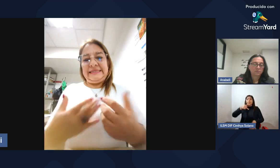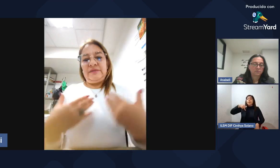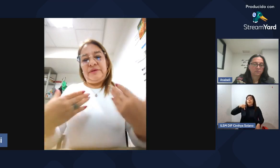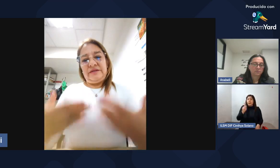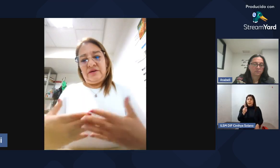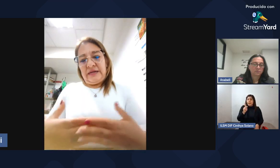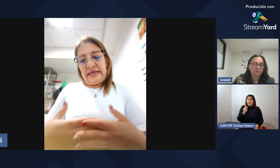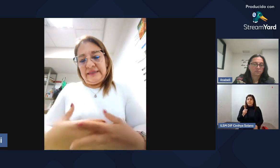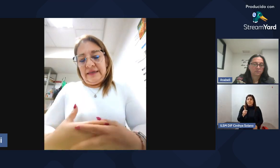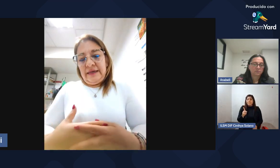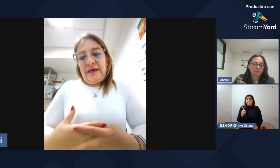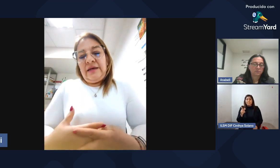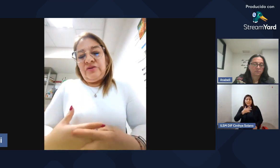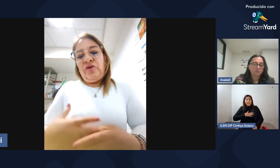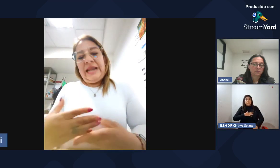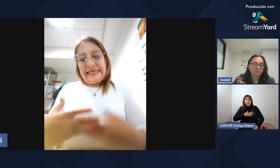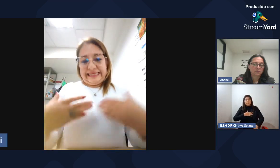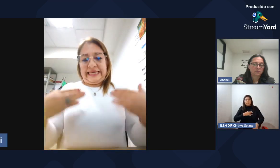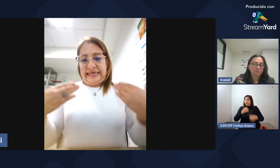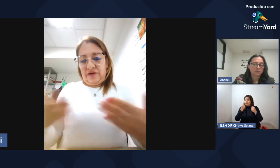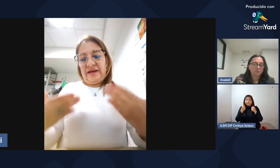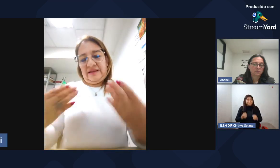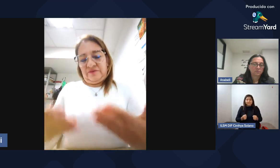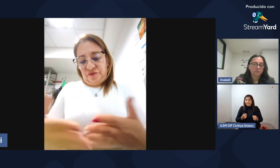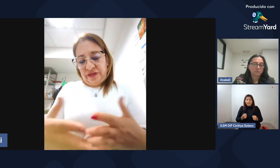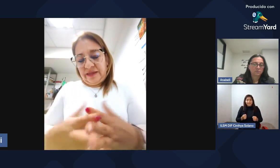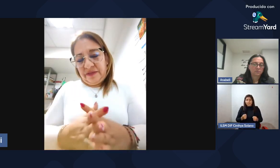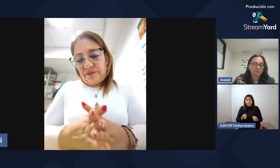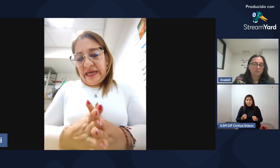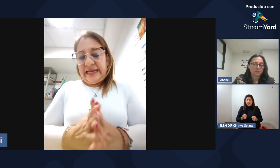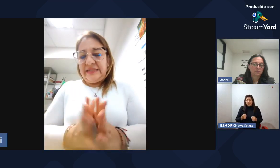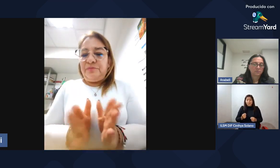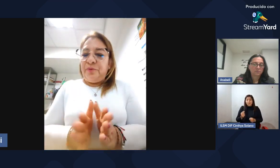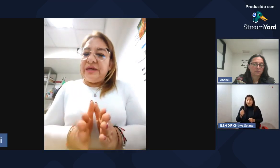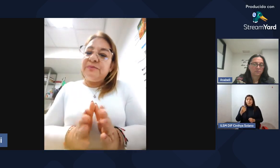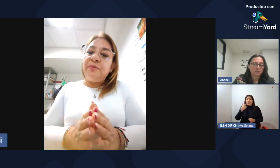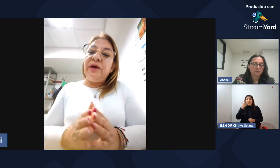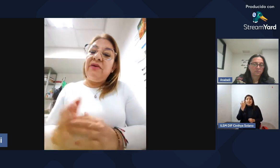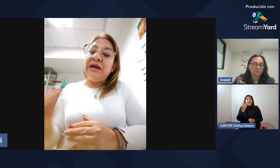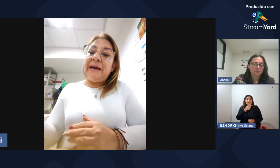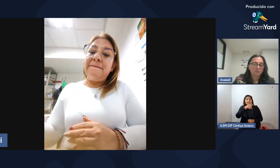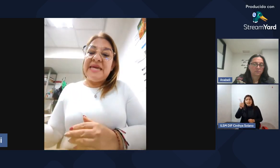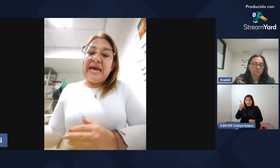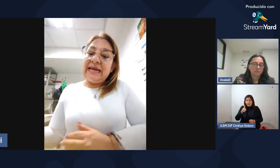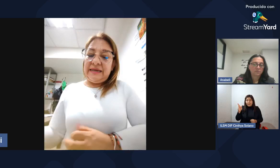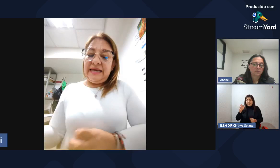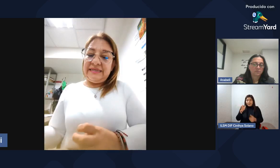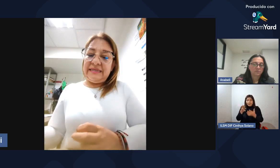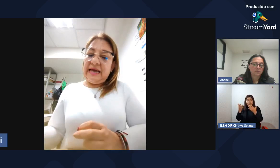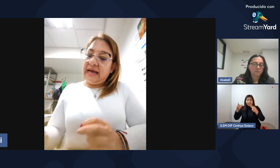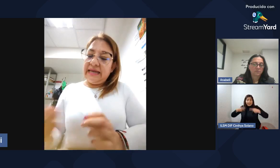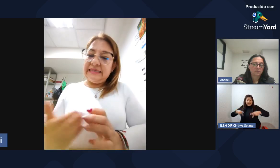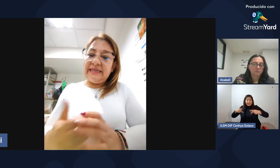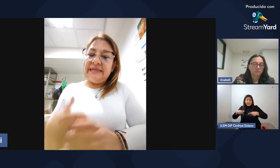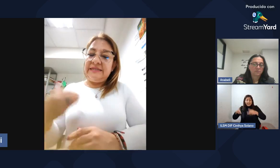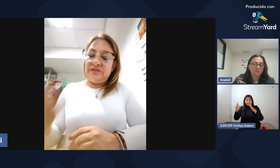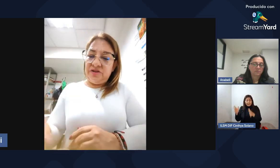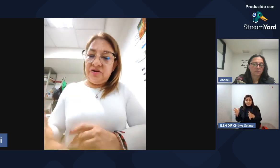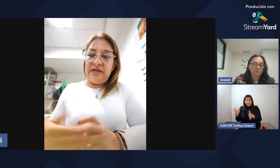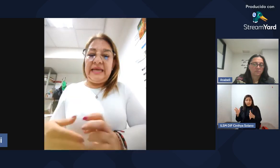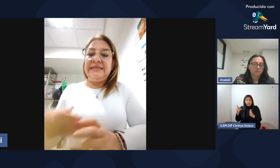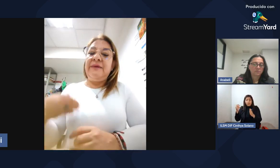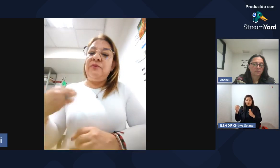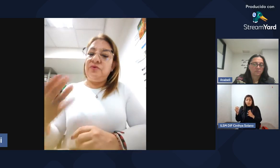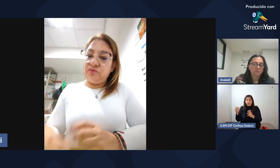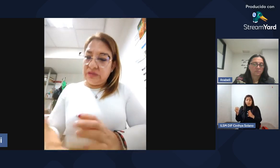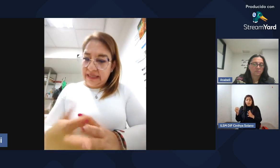que esas personas son las que quiero que disfruten de mis bienes, pues puedo cambiar esa